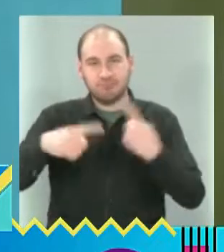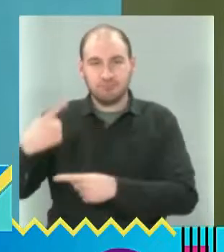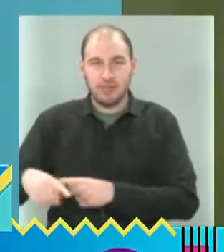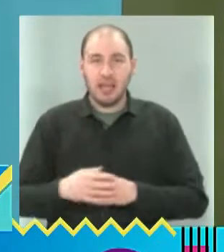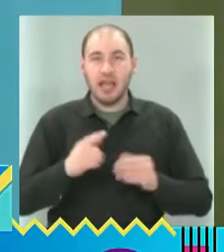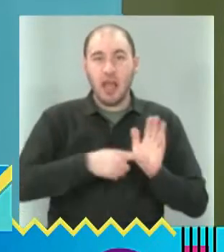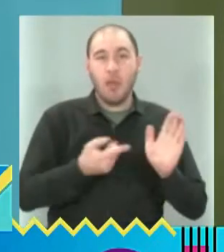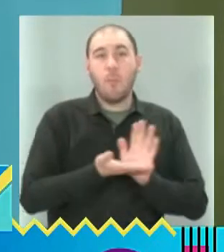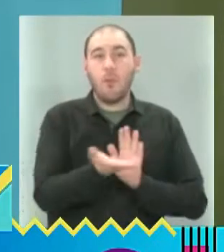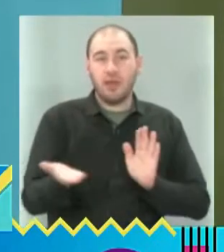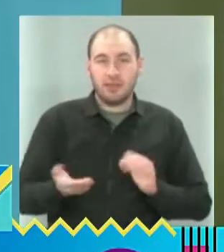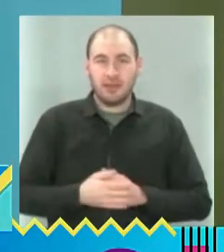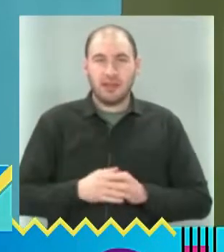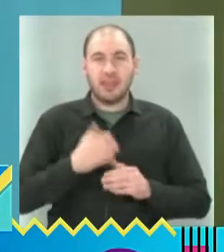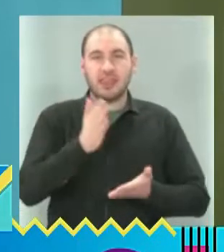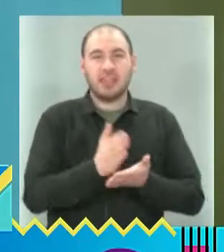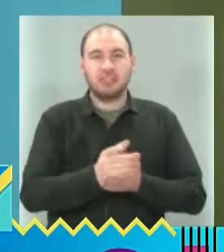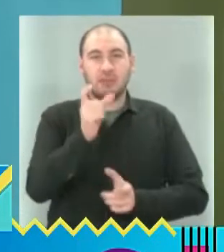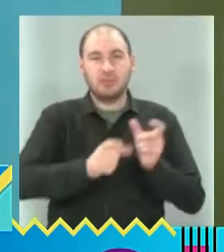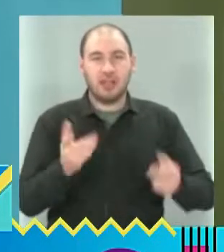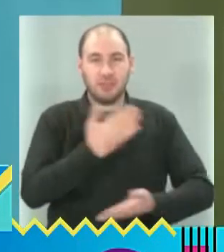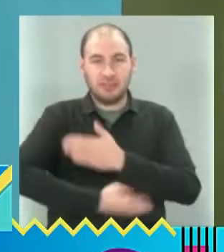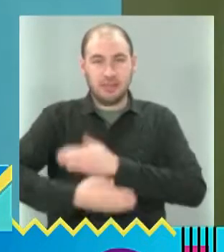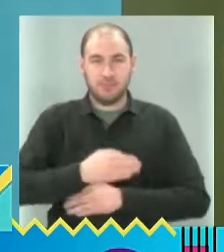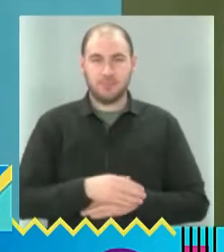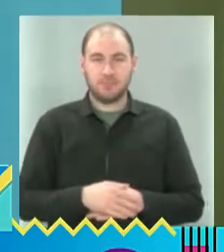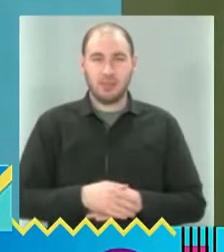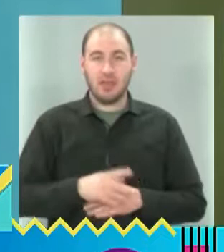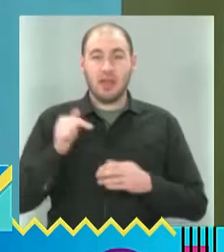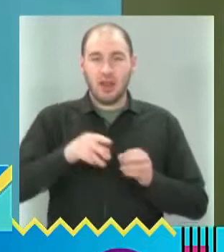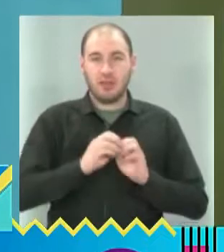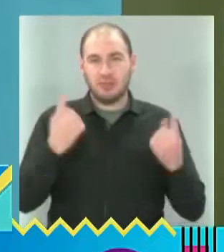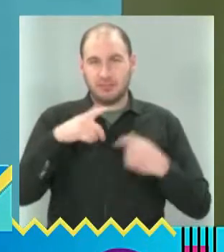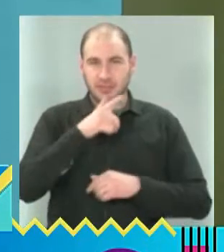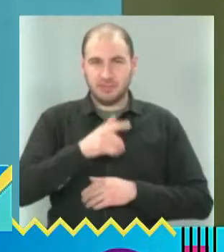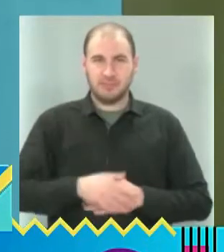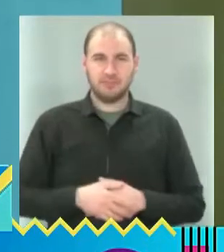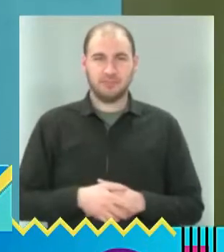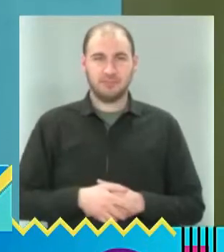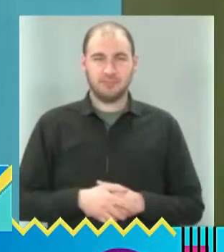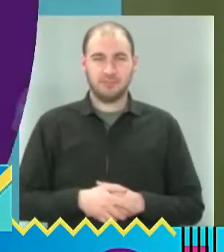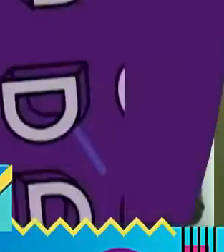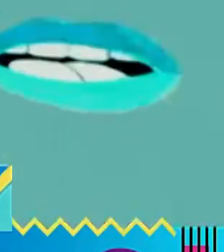la visibilización de los derechos de las personas con discapacidad. Así arrancamos Distintos Parecidos.